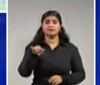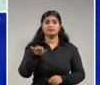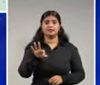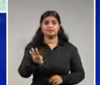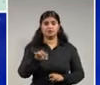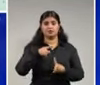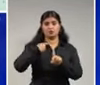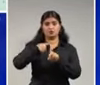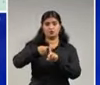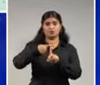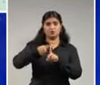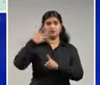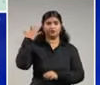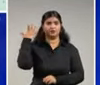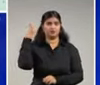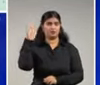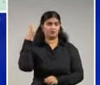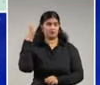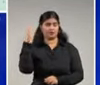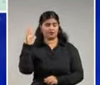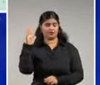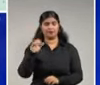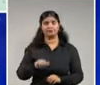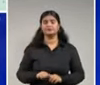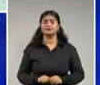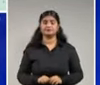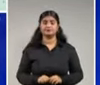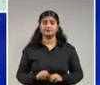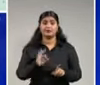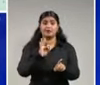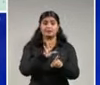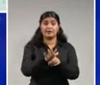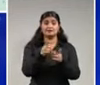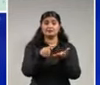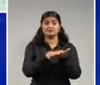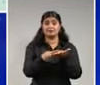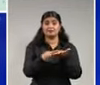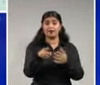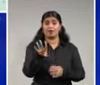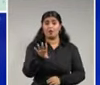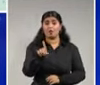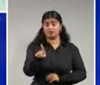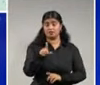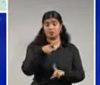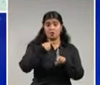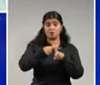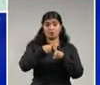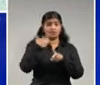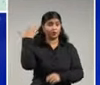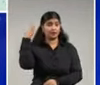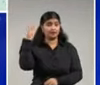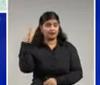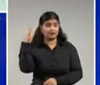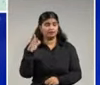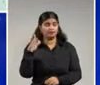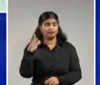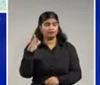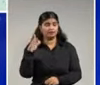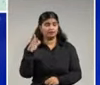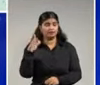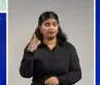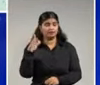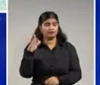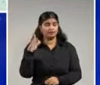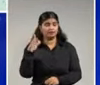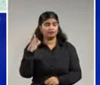alto a partir de la semana 41. Es la cifra más alta de casos